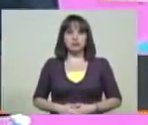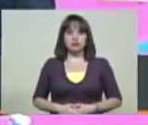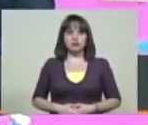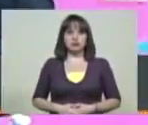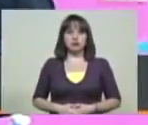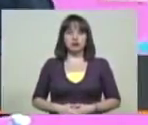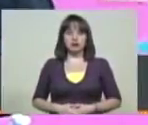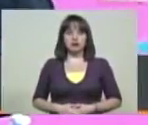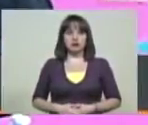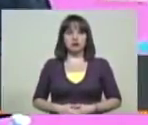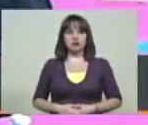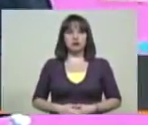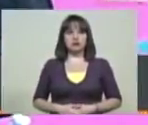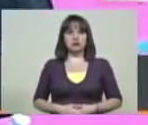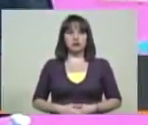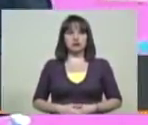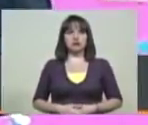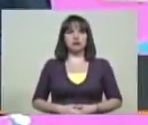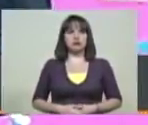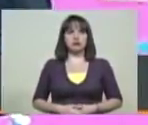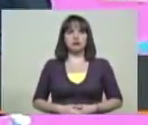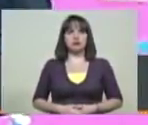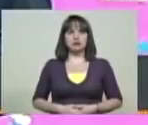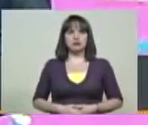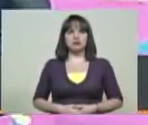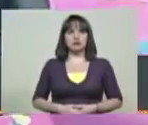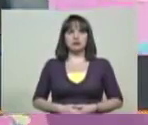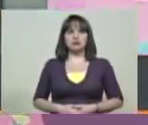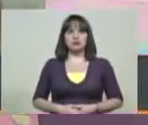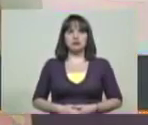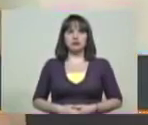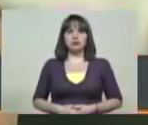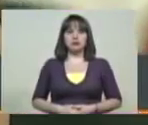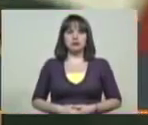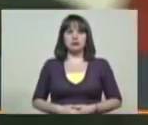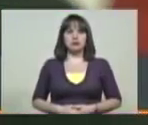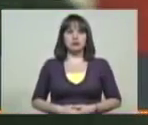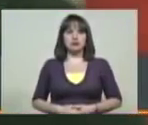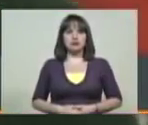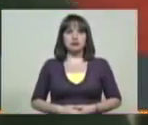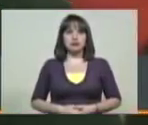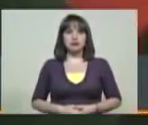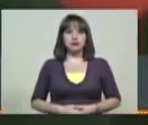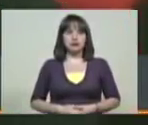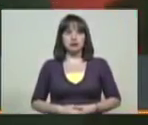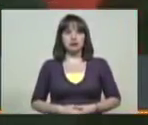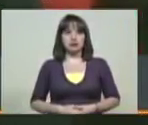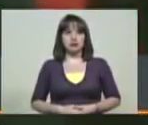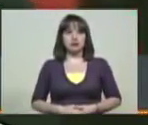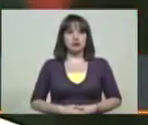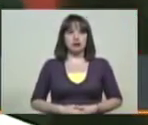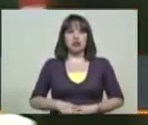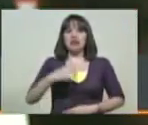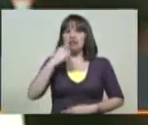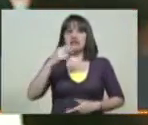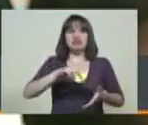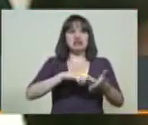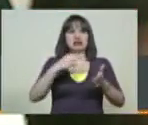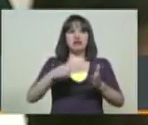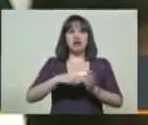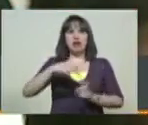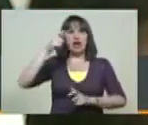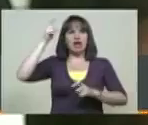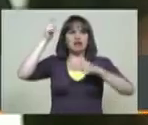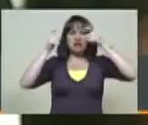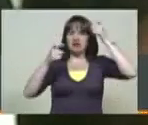bien bonito porque tenemos que cuidarnos que el chavismo siempre se pregunta el bolivarianismo